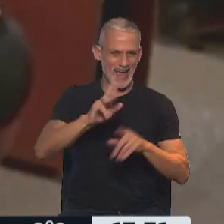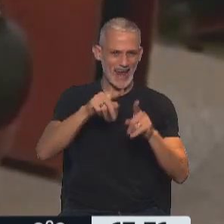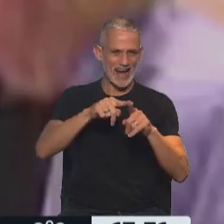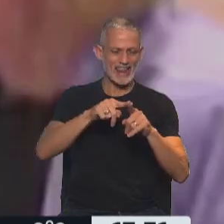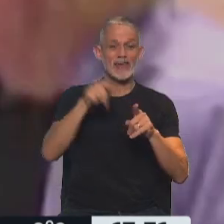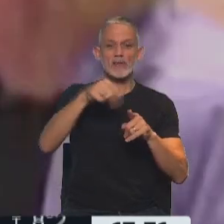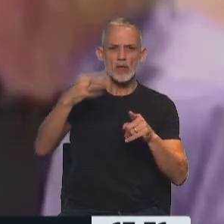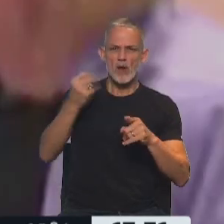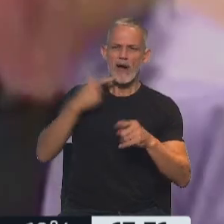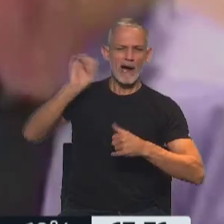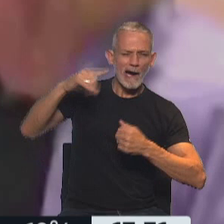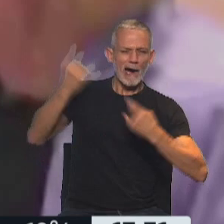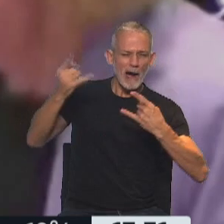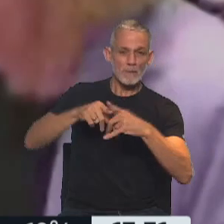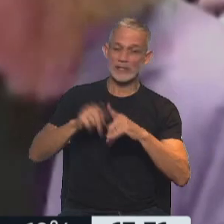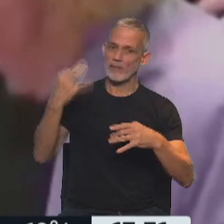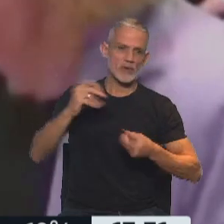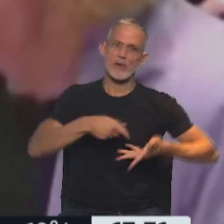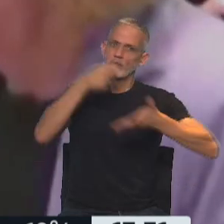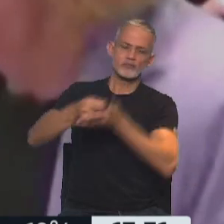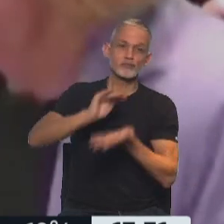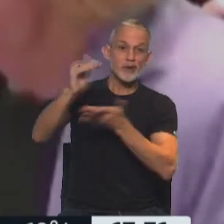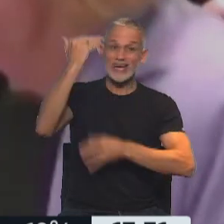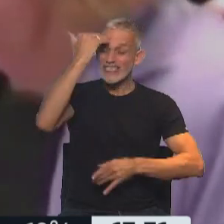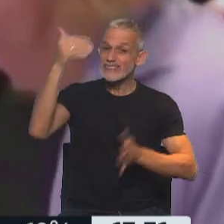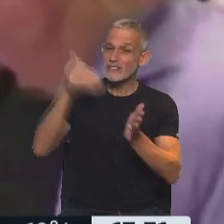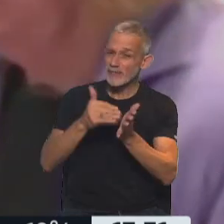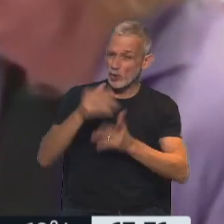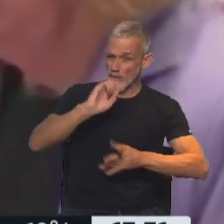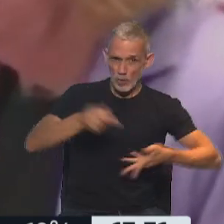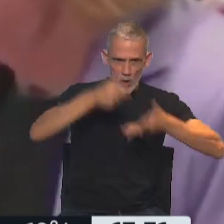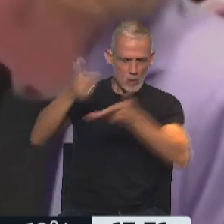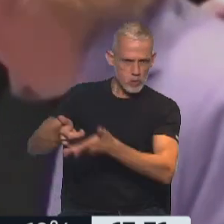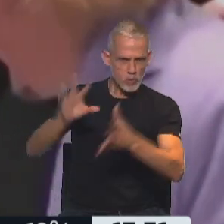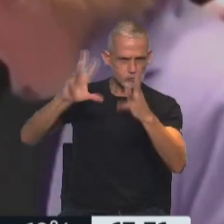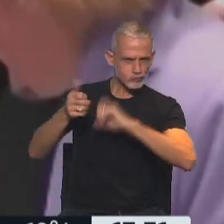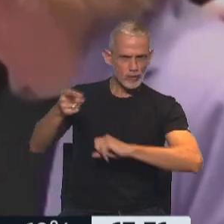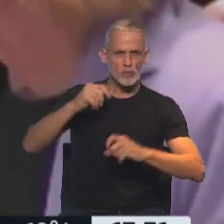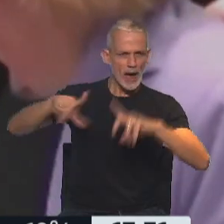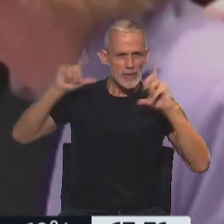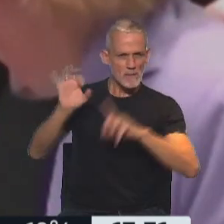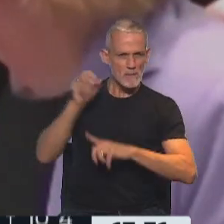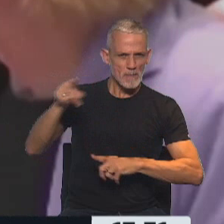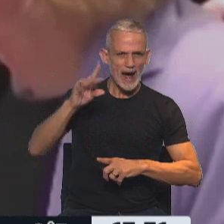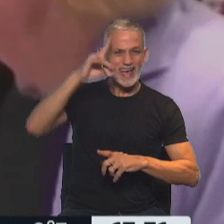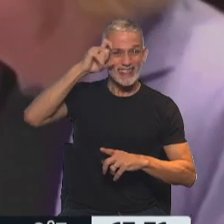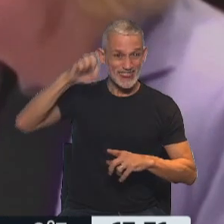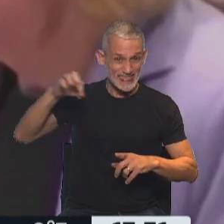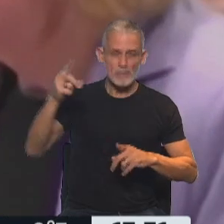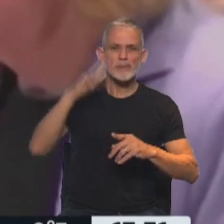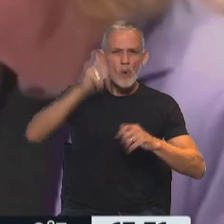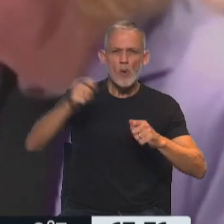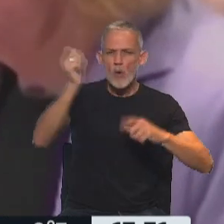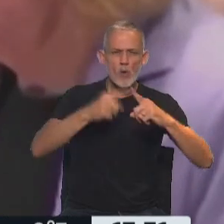ex marido Johnny Depp, a quien deberá indemnizar con 15 millones de dólares por daños en la finalización de un proceso judicial que